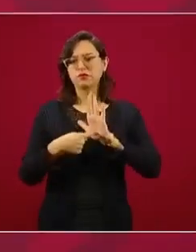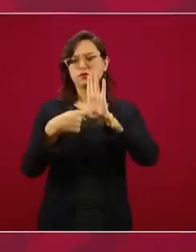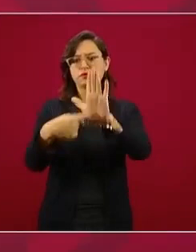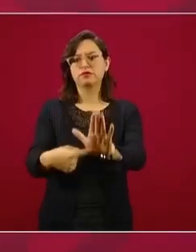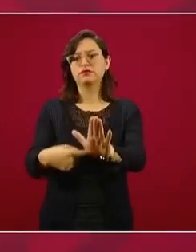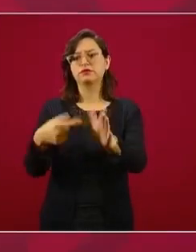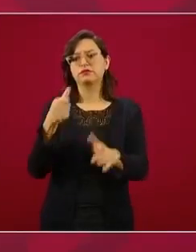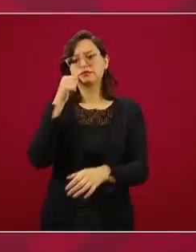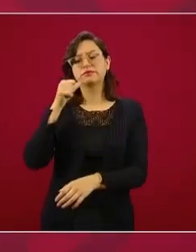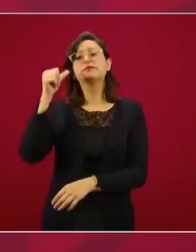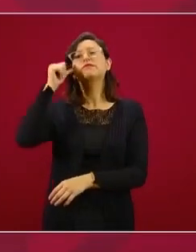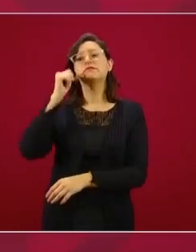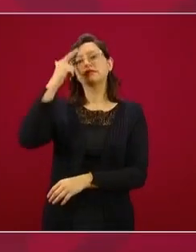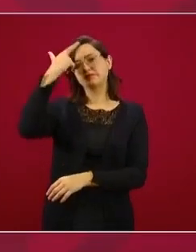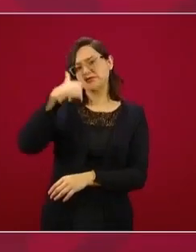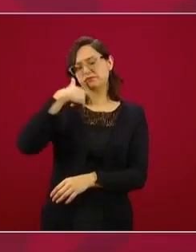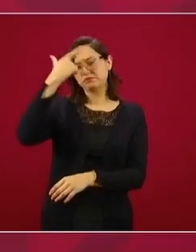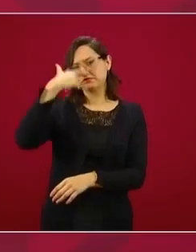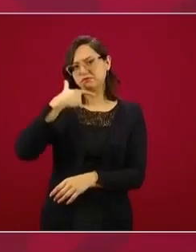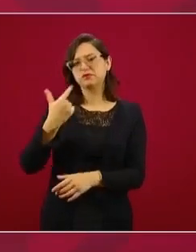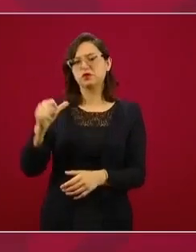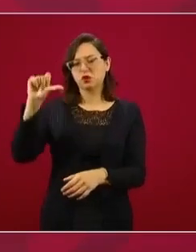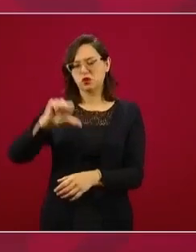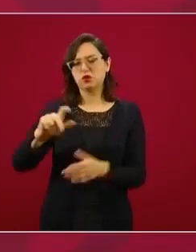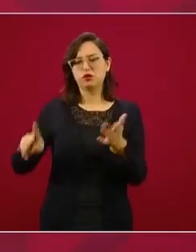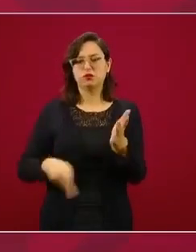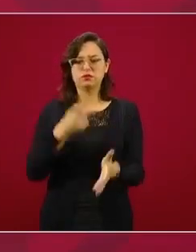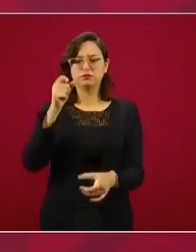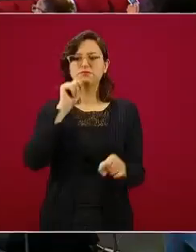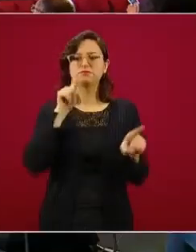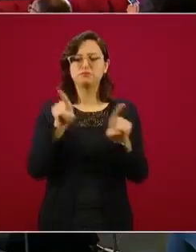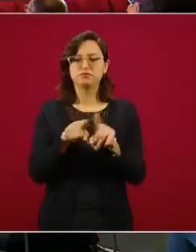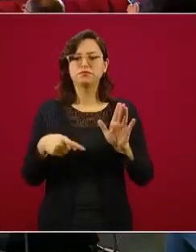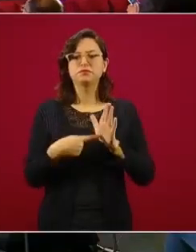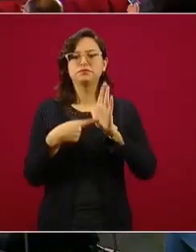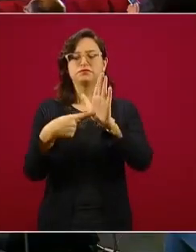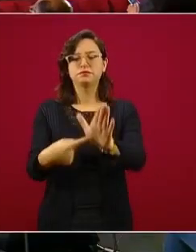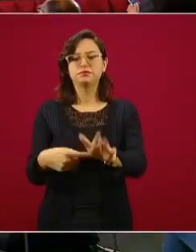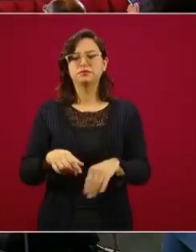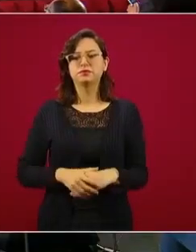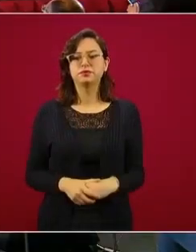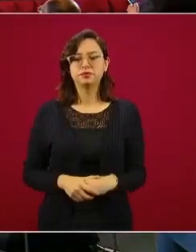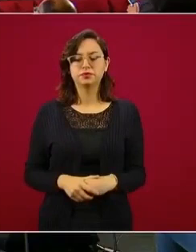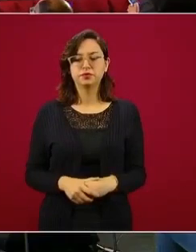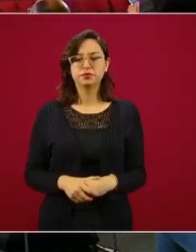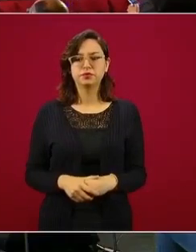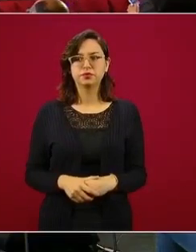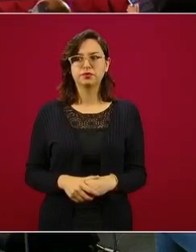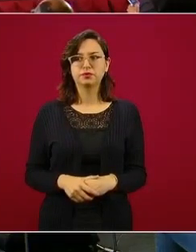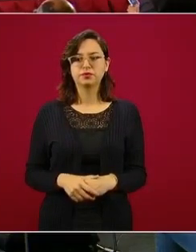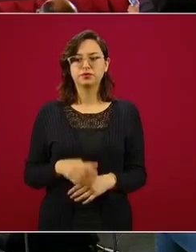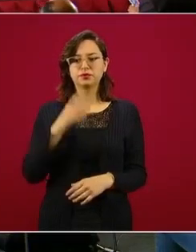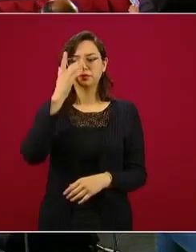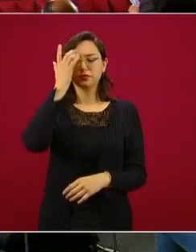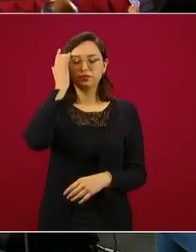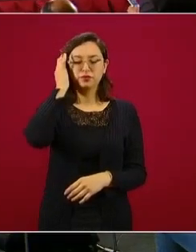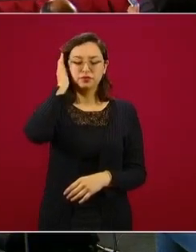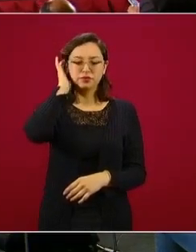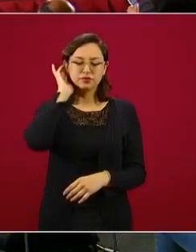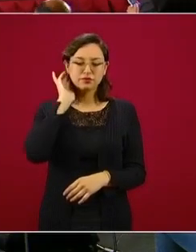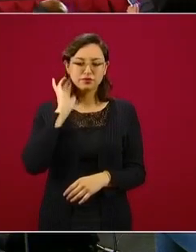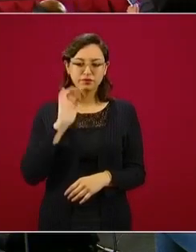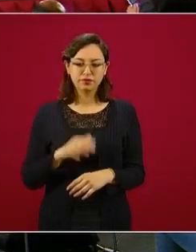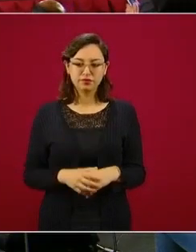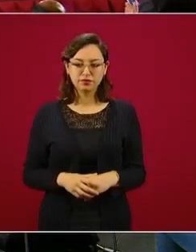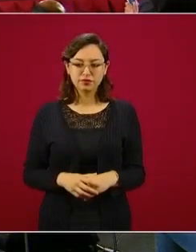más reciente, que es el de ayer por la tarde. Si me pasan la primera, en el panorama internacional tenemos que, bueno, primero tenemos ya 50